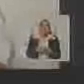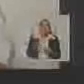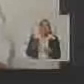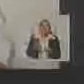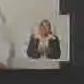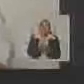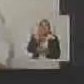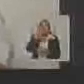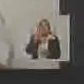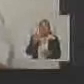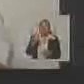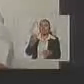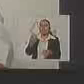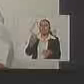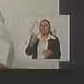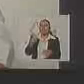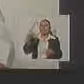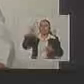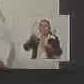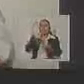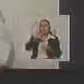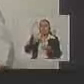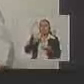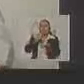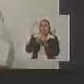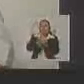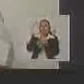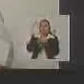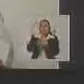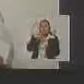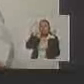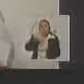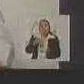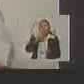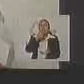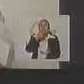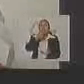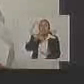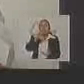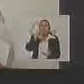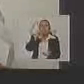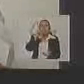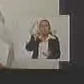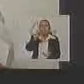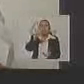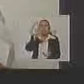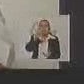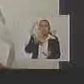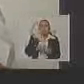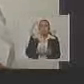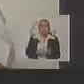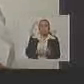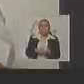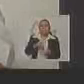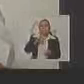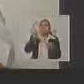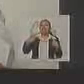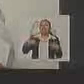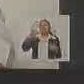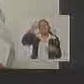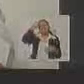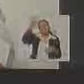fortalecer también a la niñez con autismo. Son factores que a muchos se nos olvidan o no los tomamos en